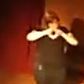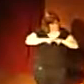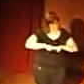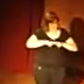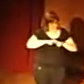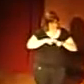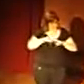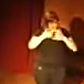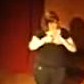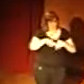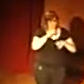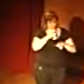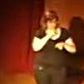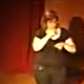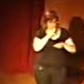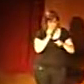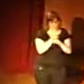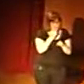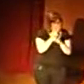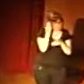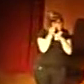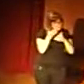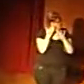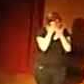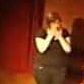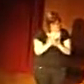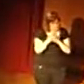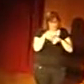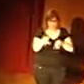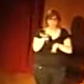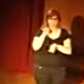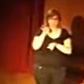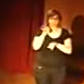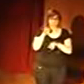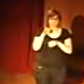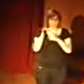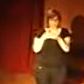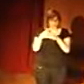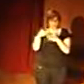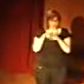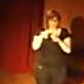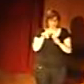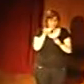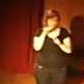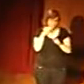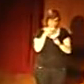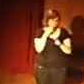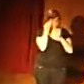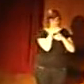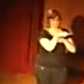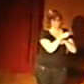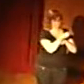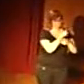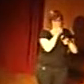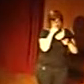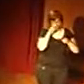la hora de trabajar pensar estudiar y decidir sobre el un cambio de autoría eh en en un artista en